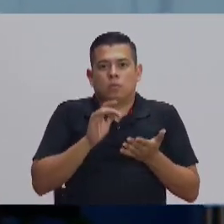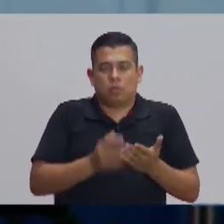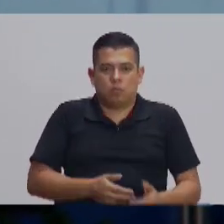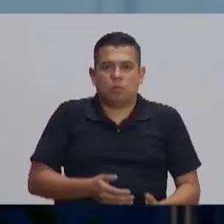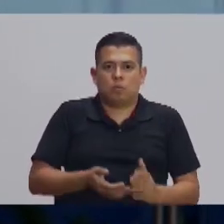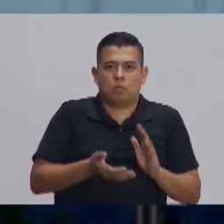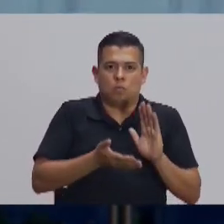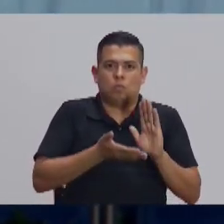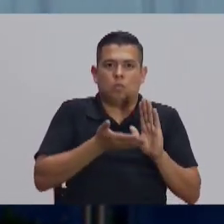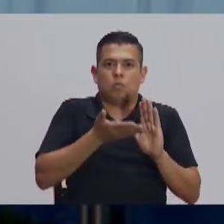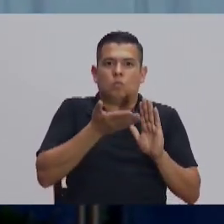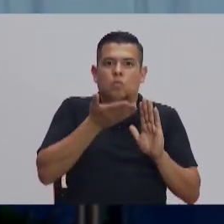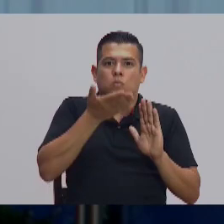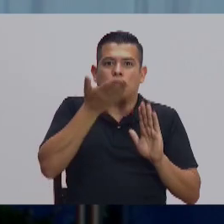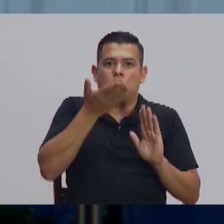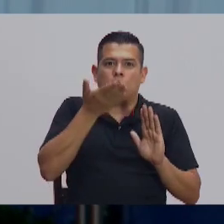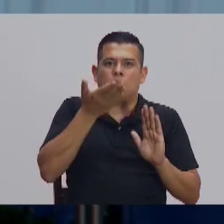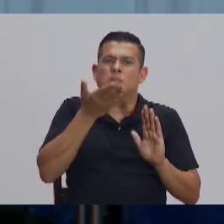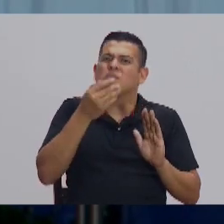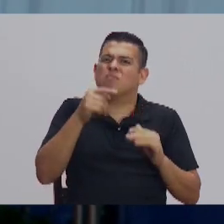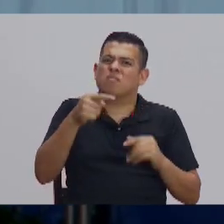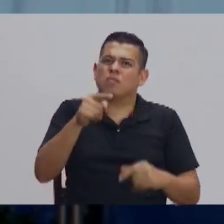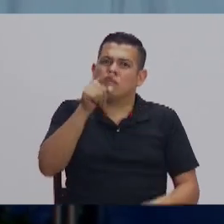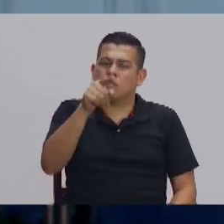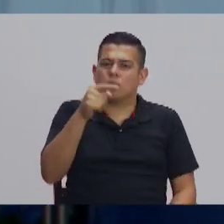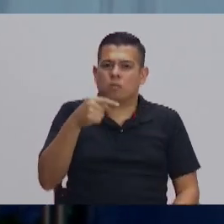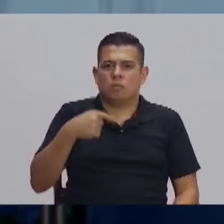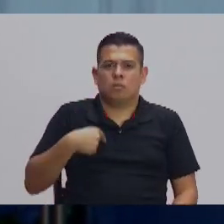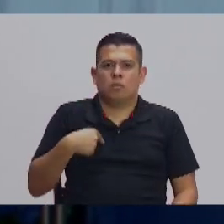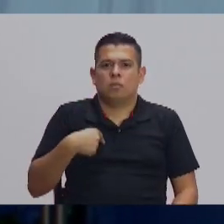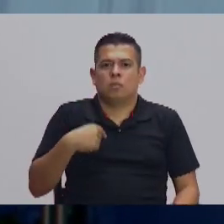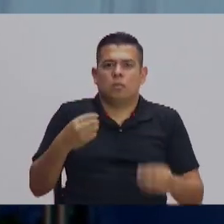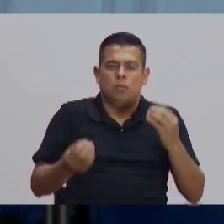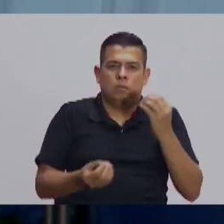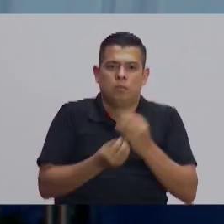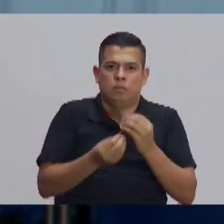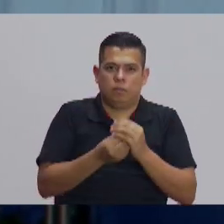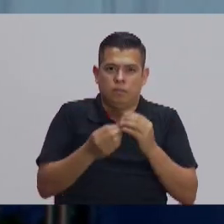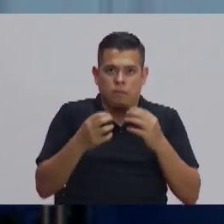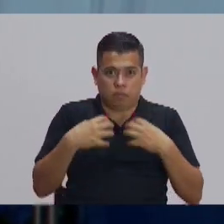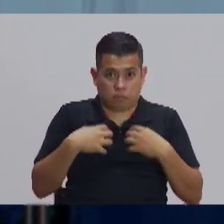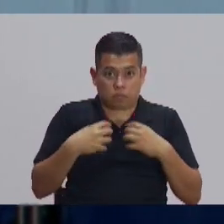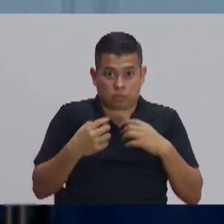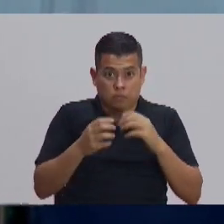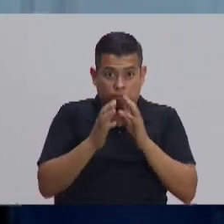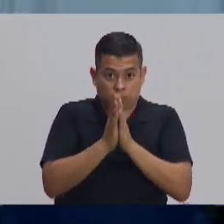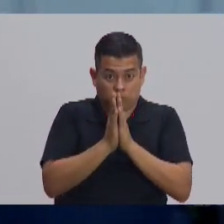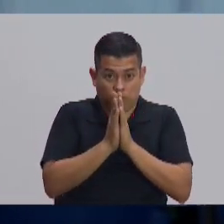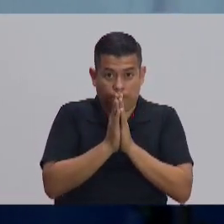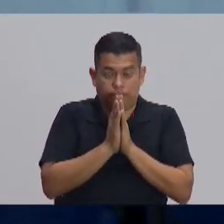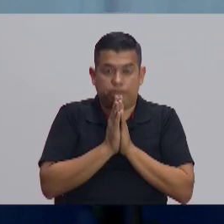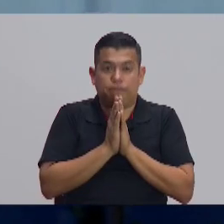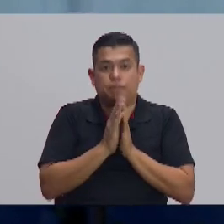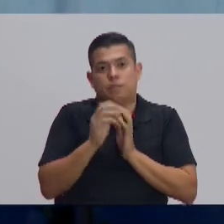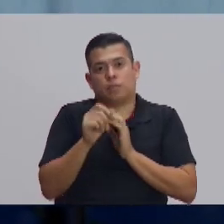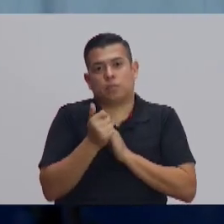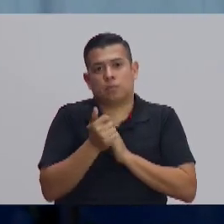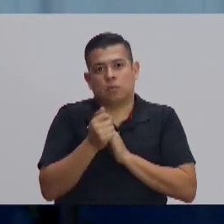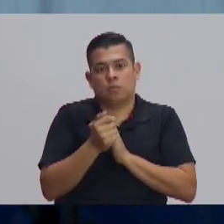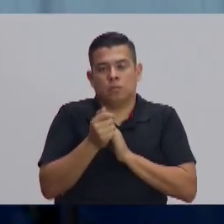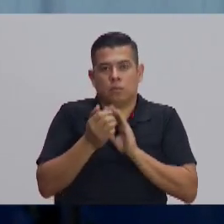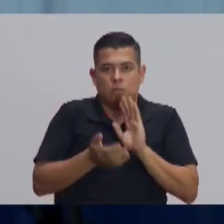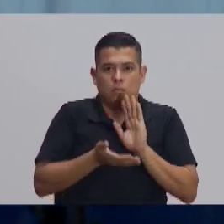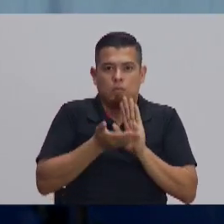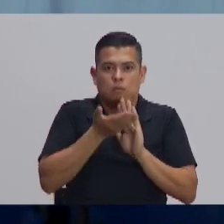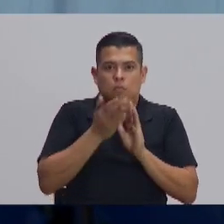tú y yo pero tenemos que tener una vida de oración otra cosa que tenemos que tener para un